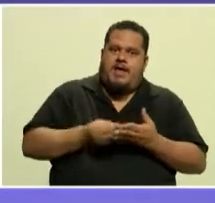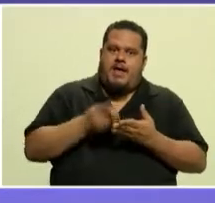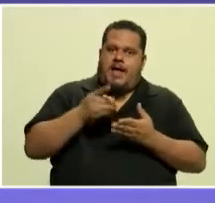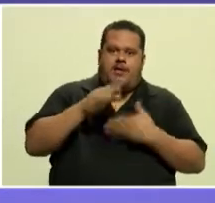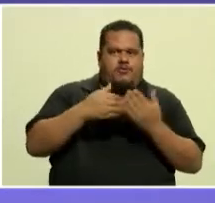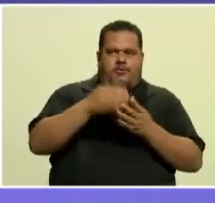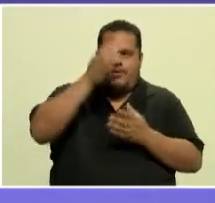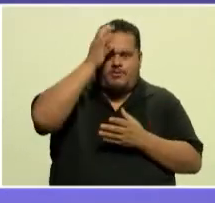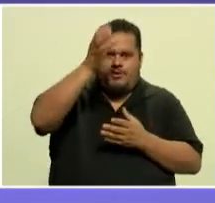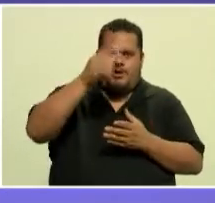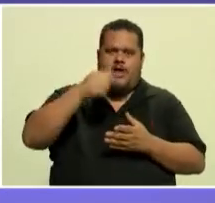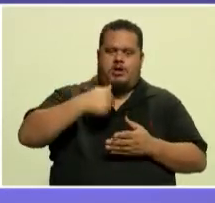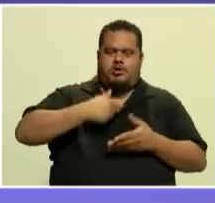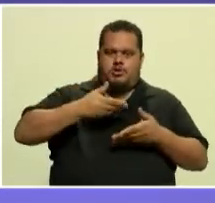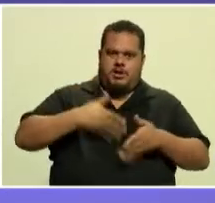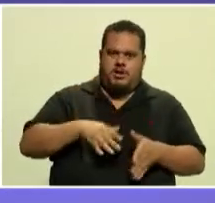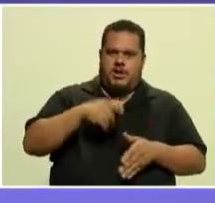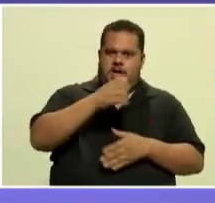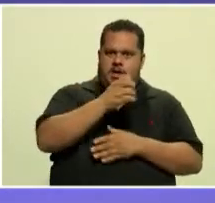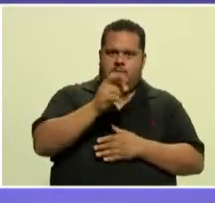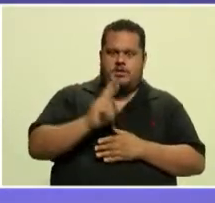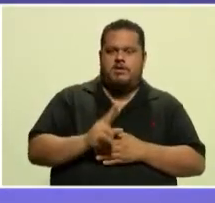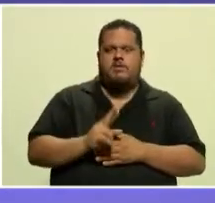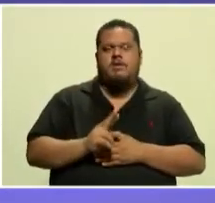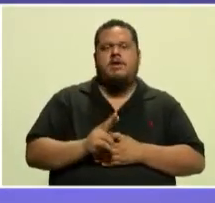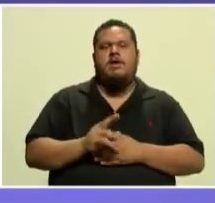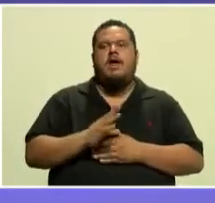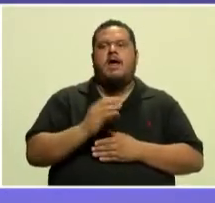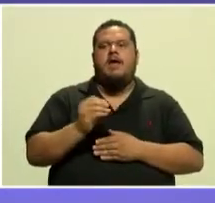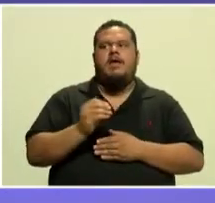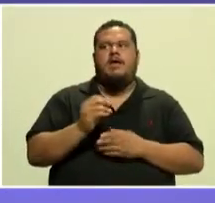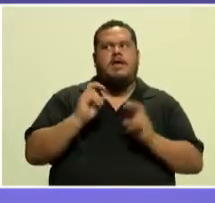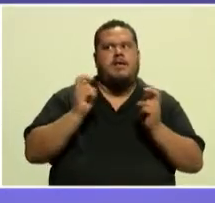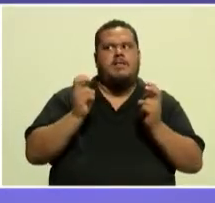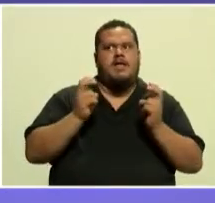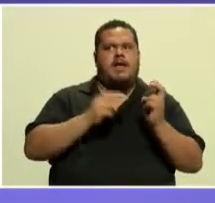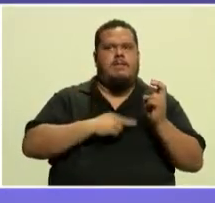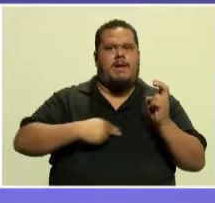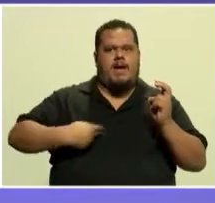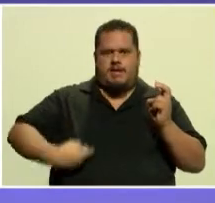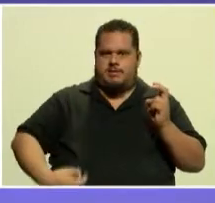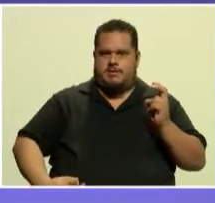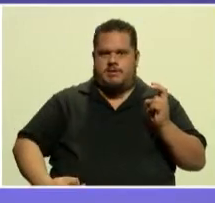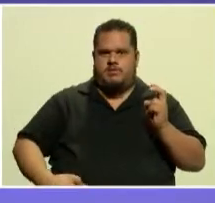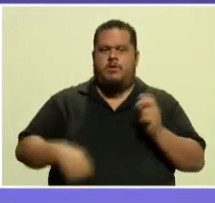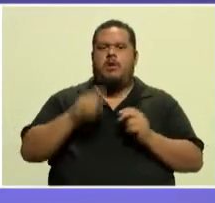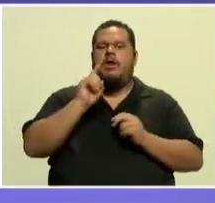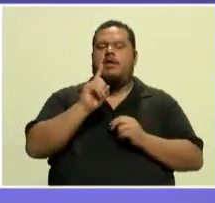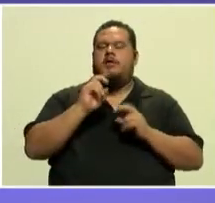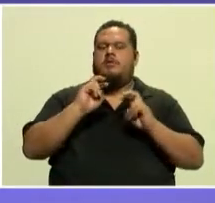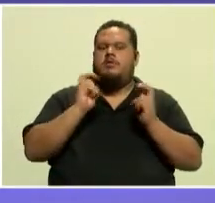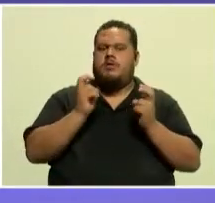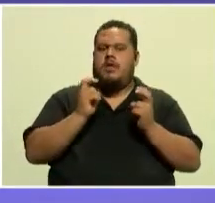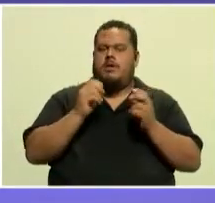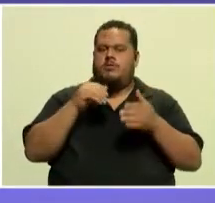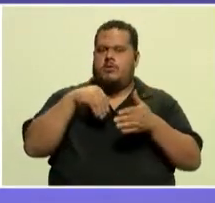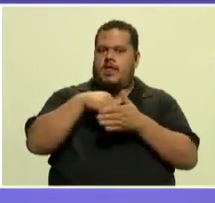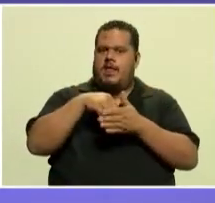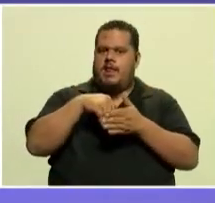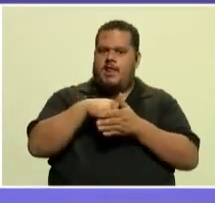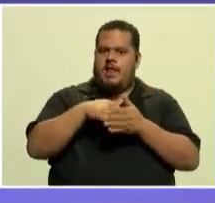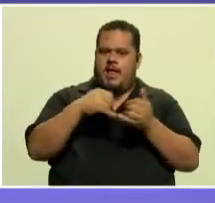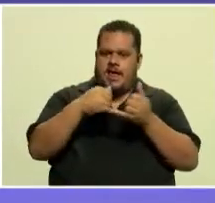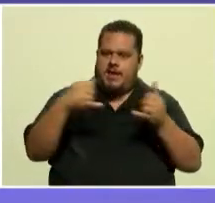Yo nací en Costa Rica y incluso el tema chino es un tema donde el límite de a